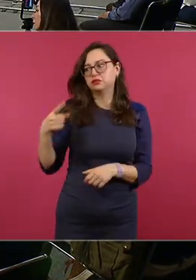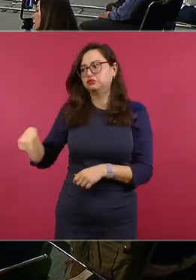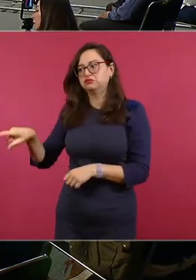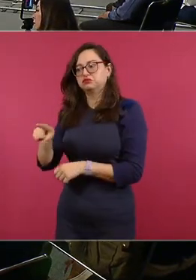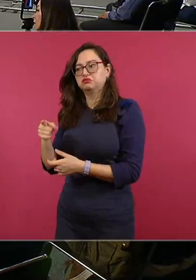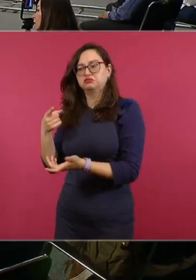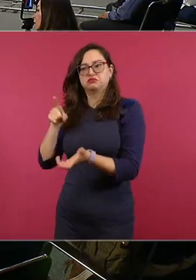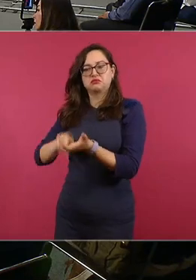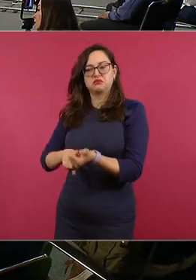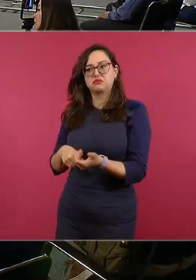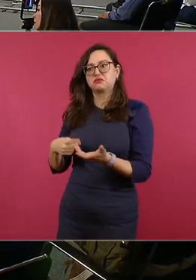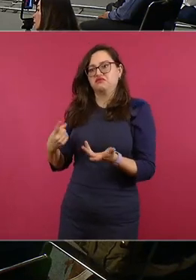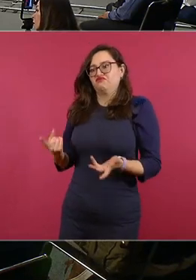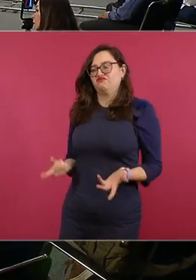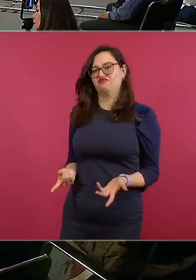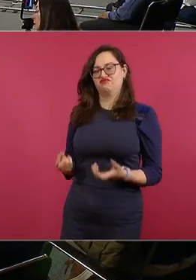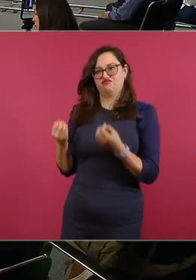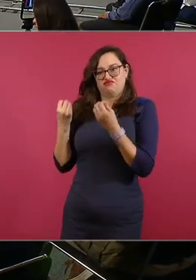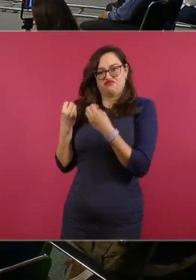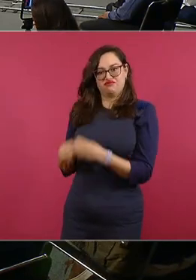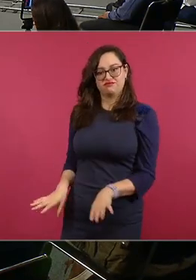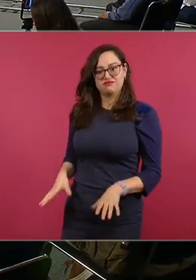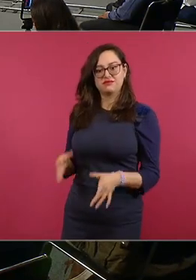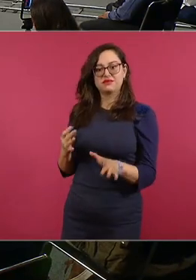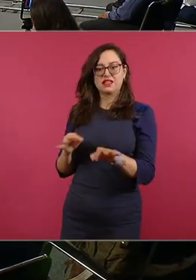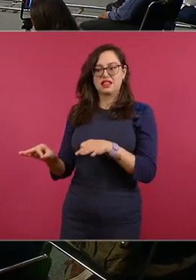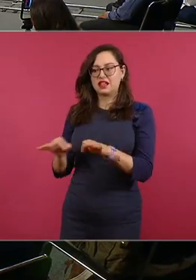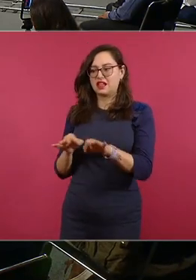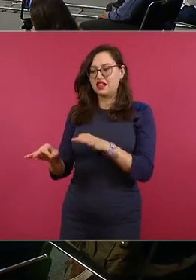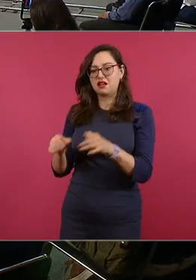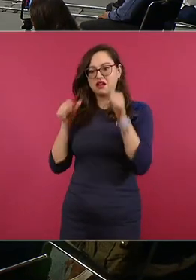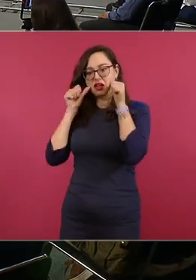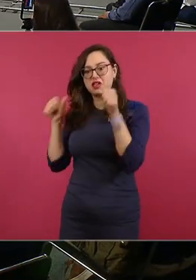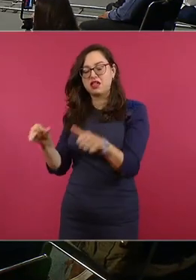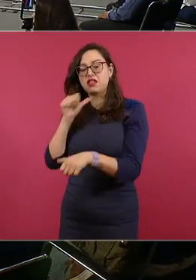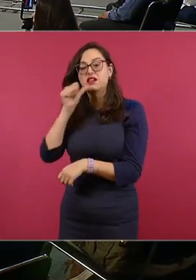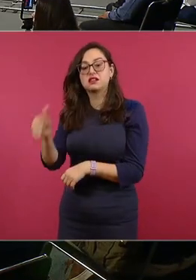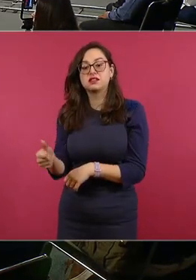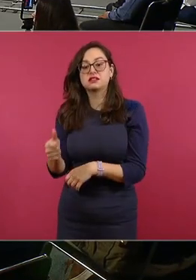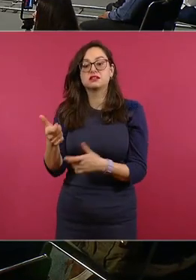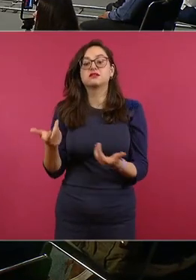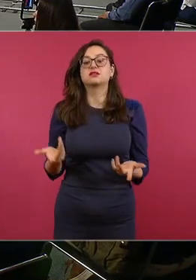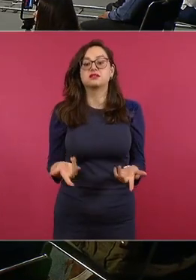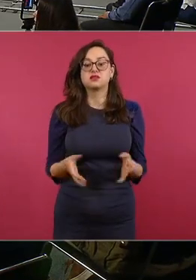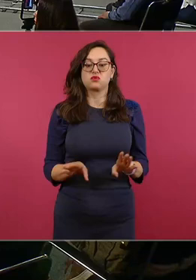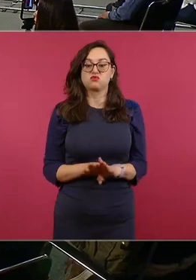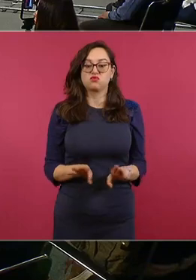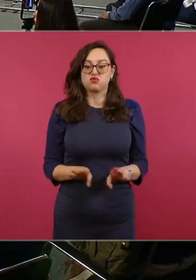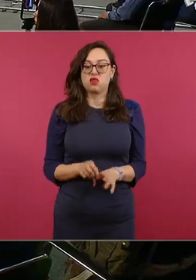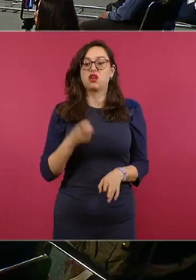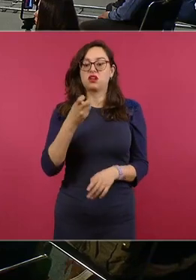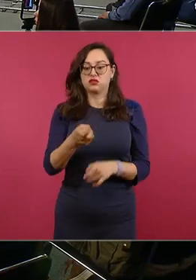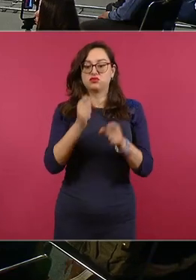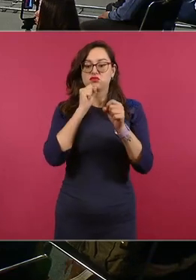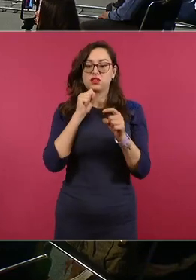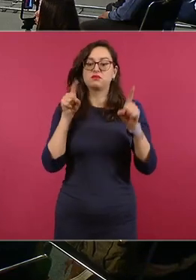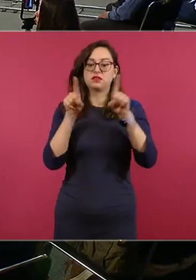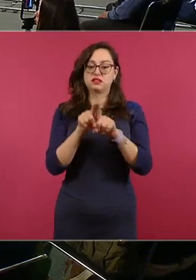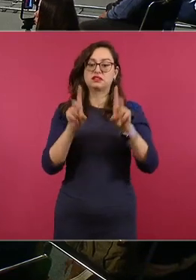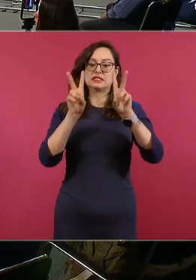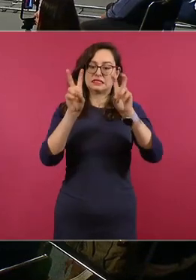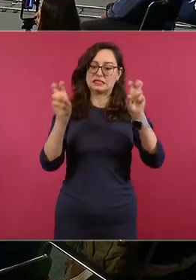esta industria hípica de las cuales pues muchas familias dependen. Ese es también un tema